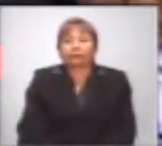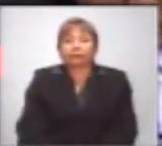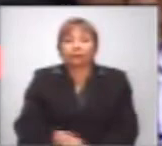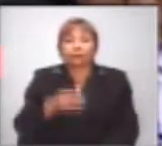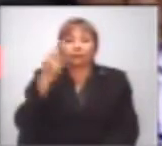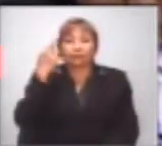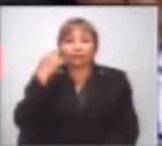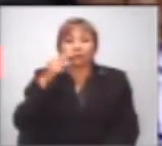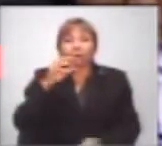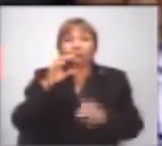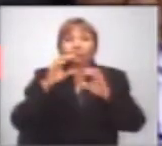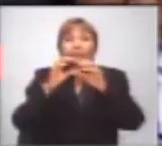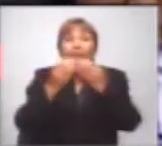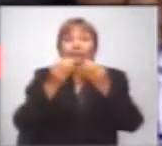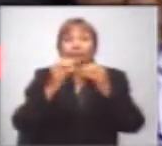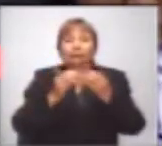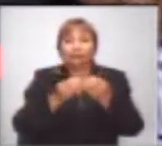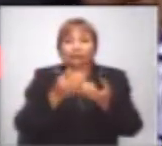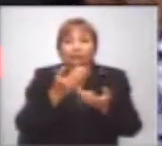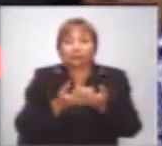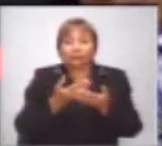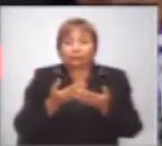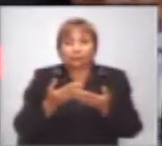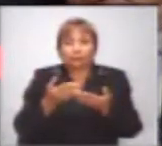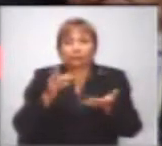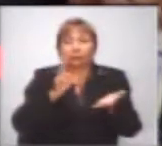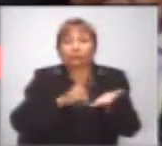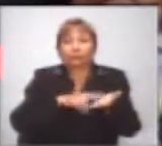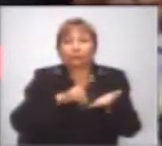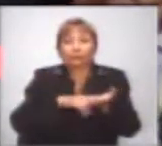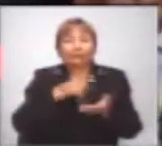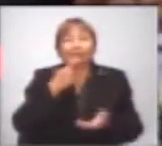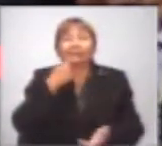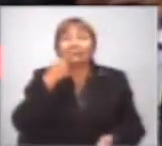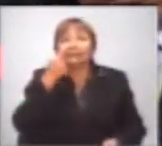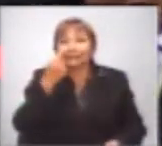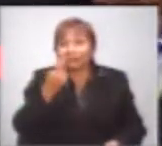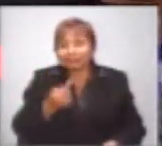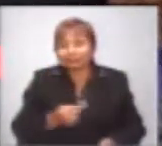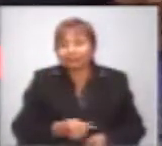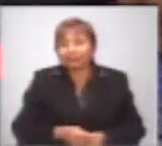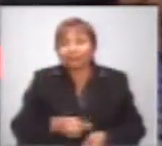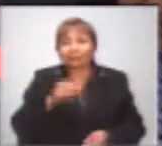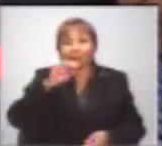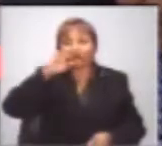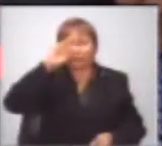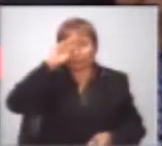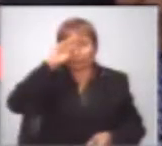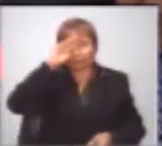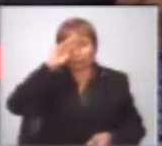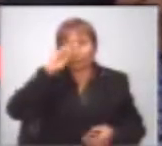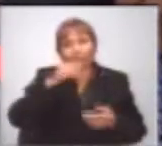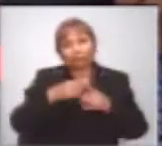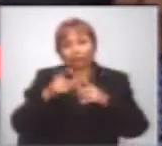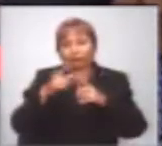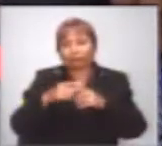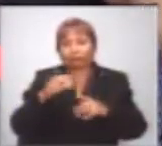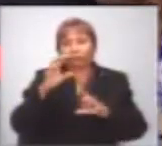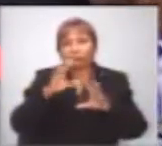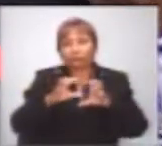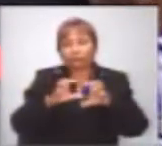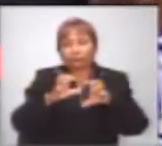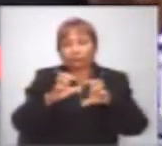por clase o producto de seguro. Es decir, por enfermedades, por